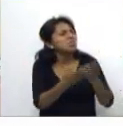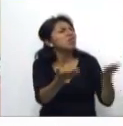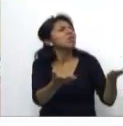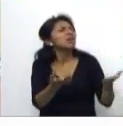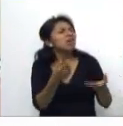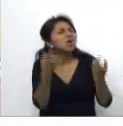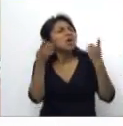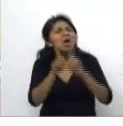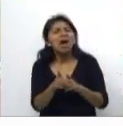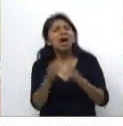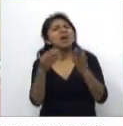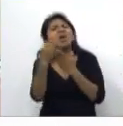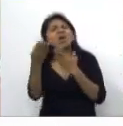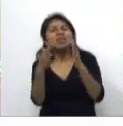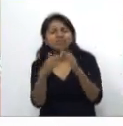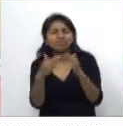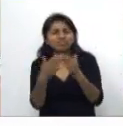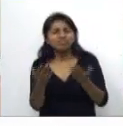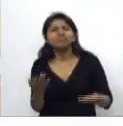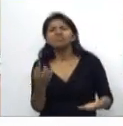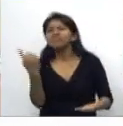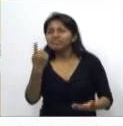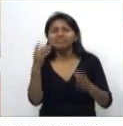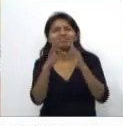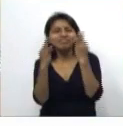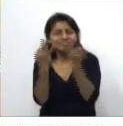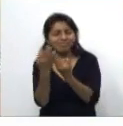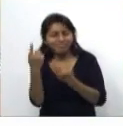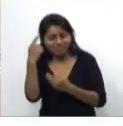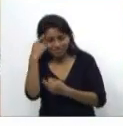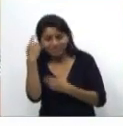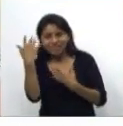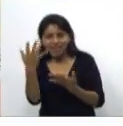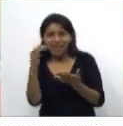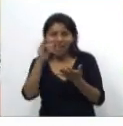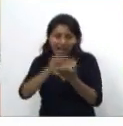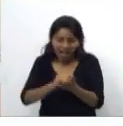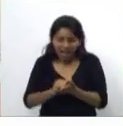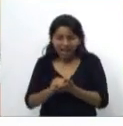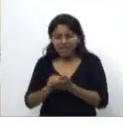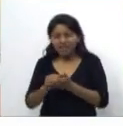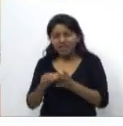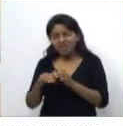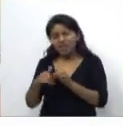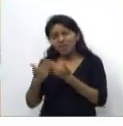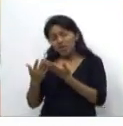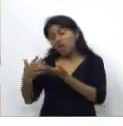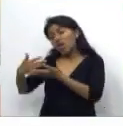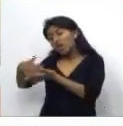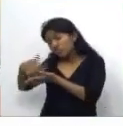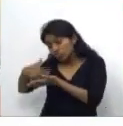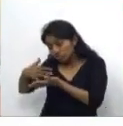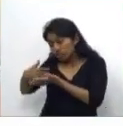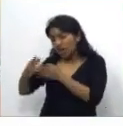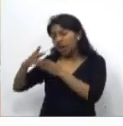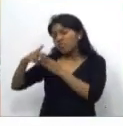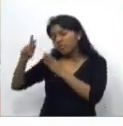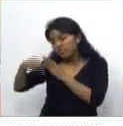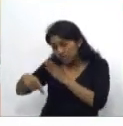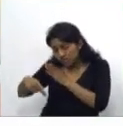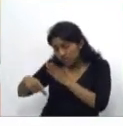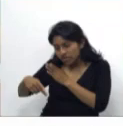y ¿cuándo te vas a comprar tu casa? O sea, siempre, ¿no?, la familia piensa que hay ese ciclo, que es como que estudias, eres